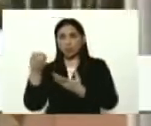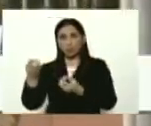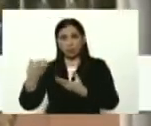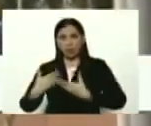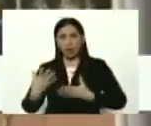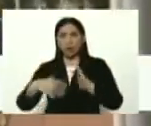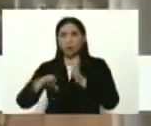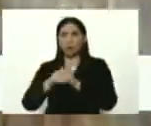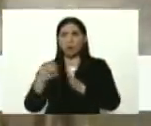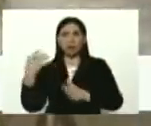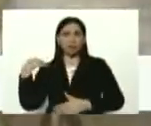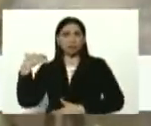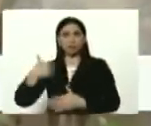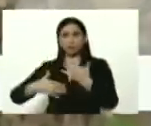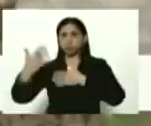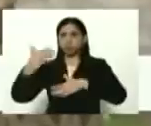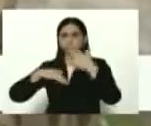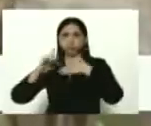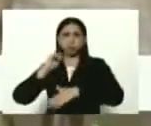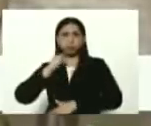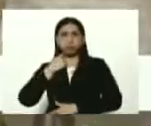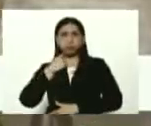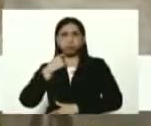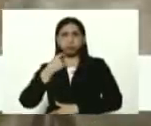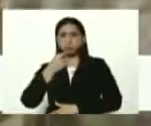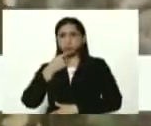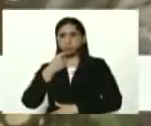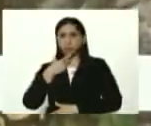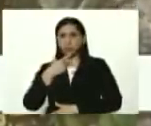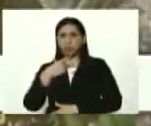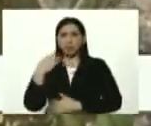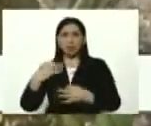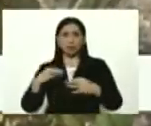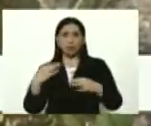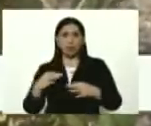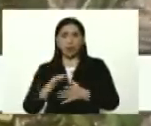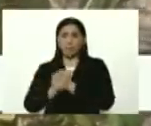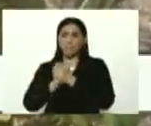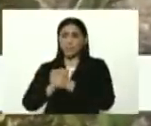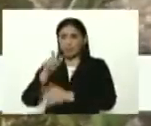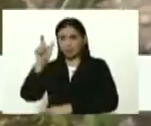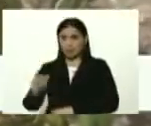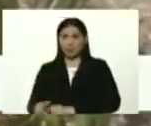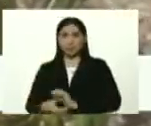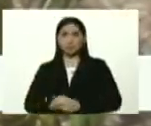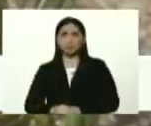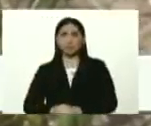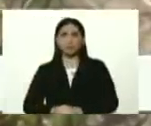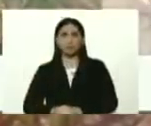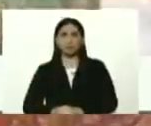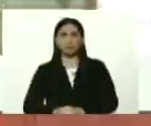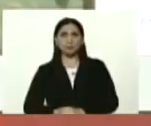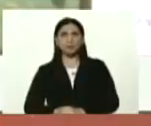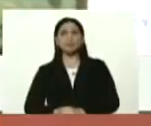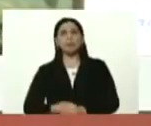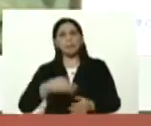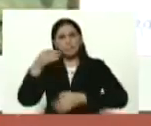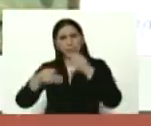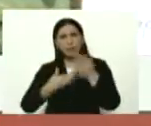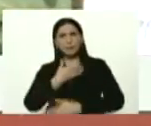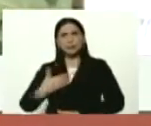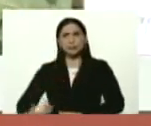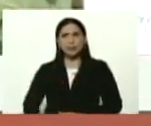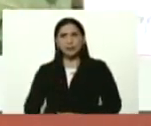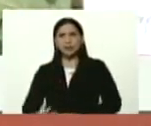volver a lo ancestral, de volver a la medicina natural. Así que, compañera Emira, para que le explique al presidente y a todo el país lo que